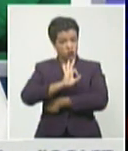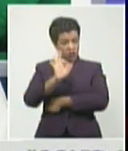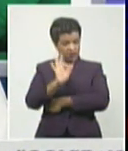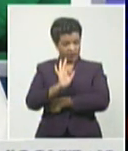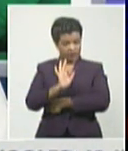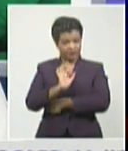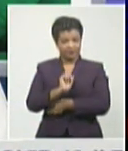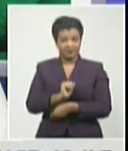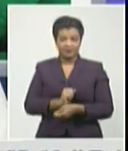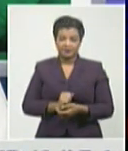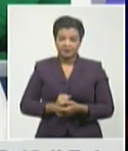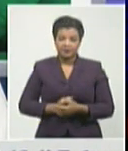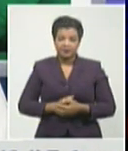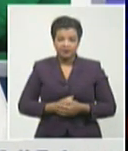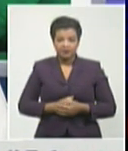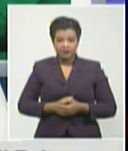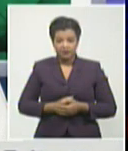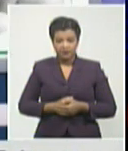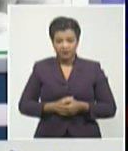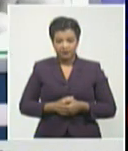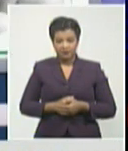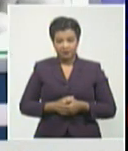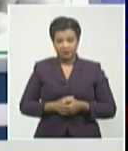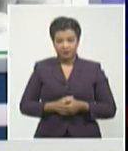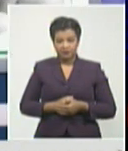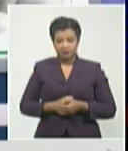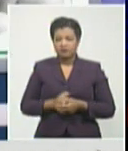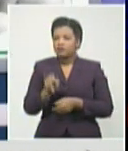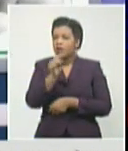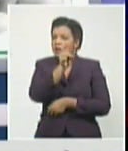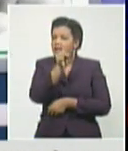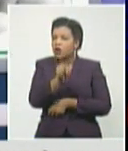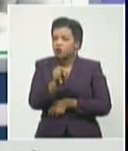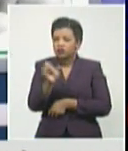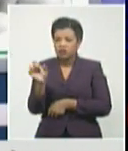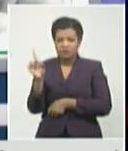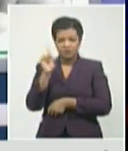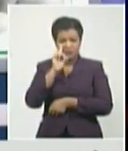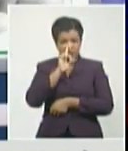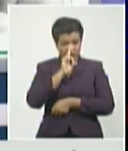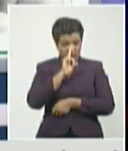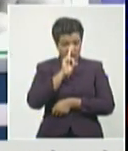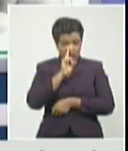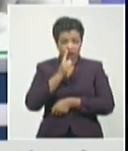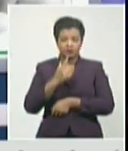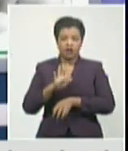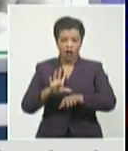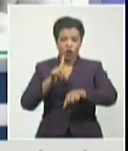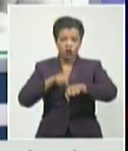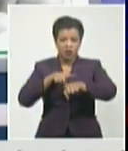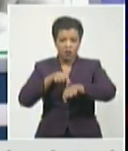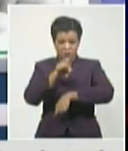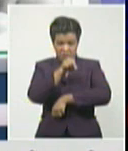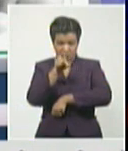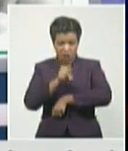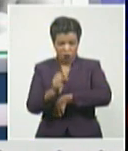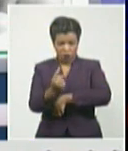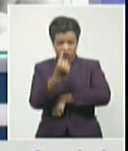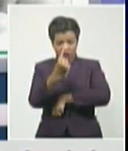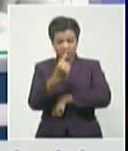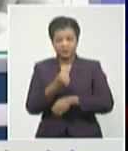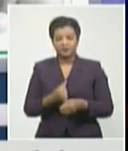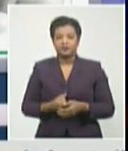aspecto importante en este sentido una pregunta final creo que nos queda chance para realizar una pregunta la